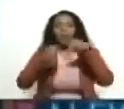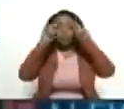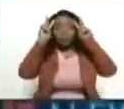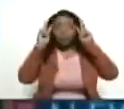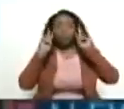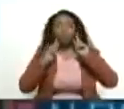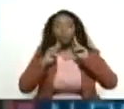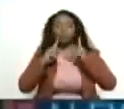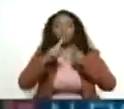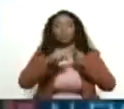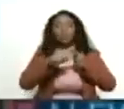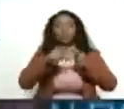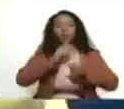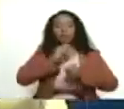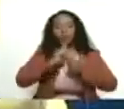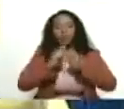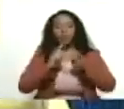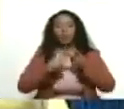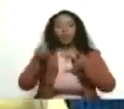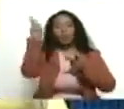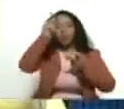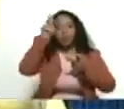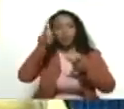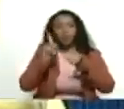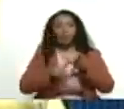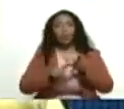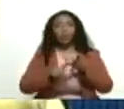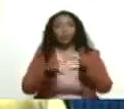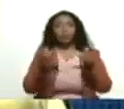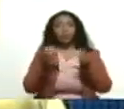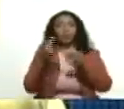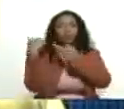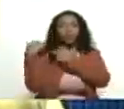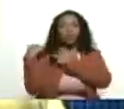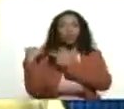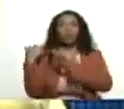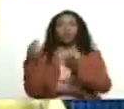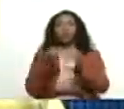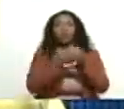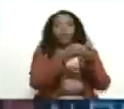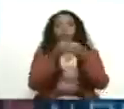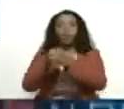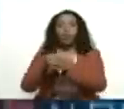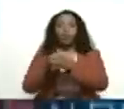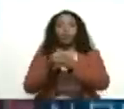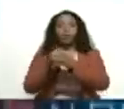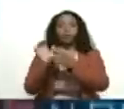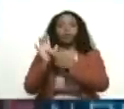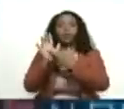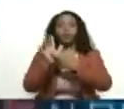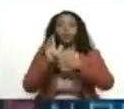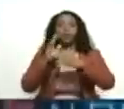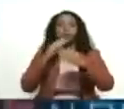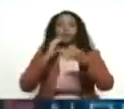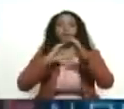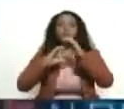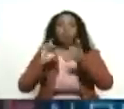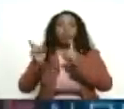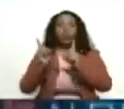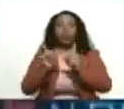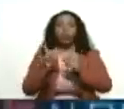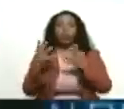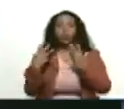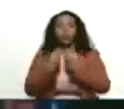profesores, periodistas, presidente de gremios, asociaciones, medios de comunicación. Quiero saludar también a los